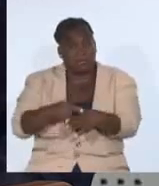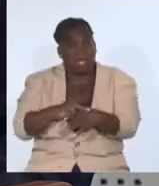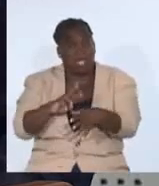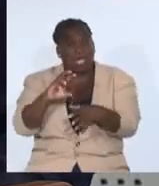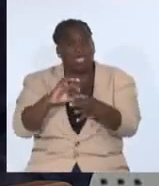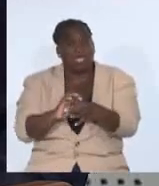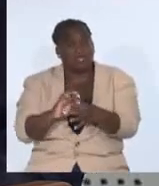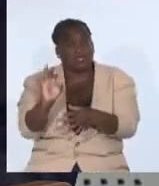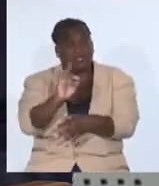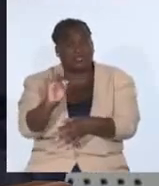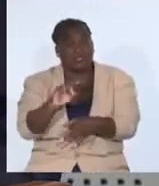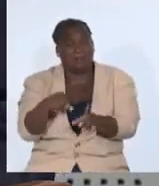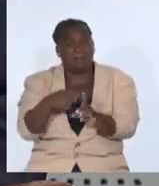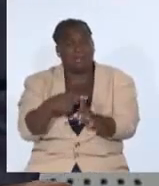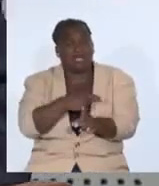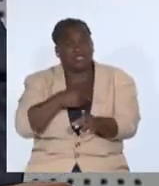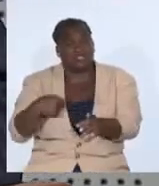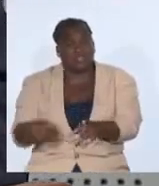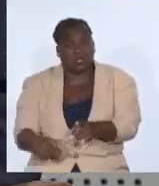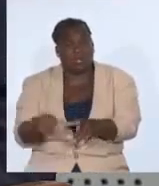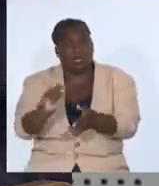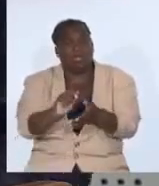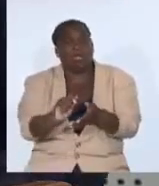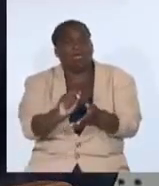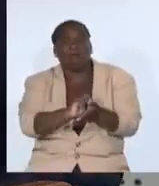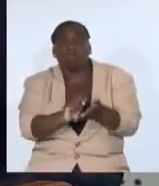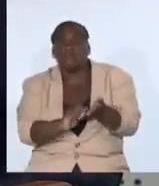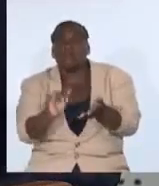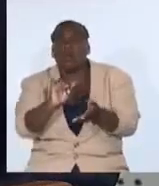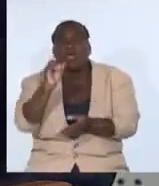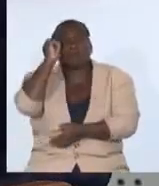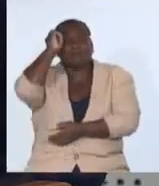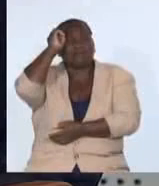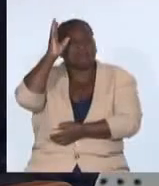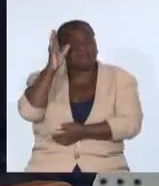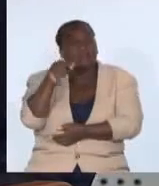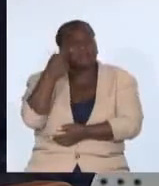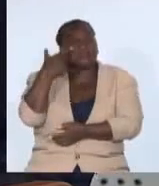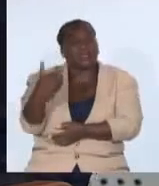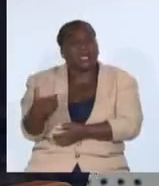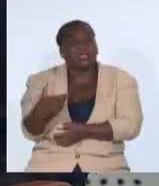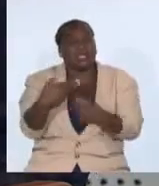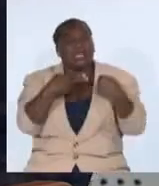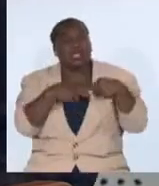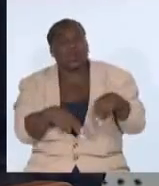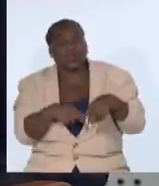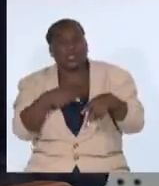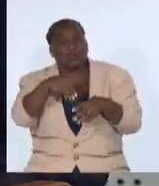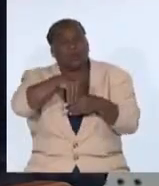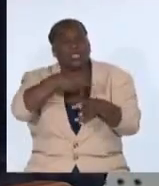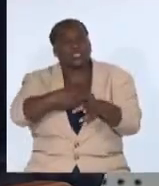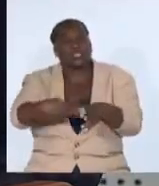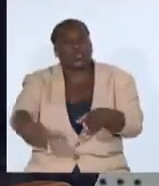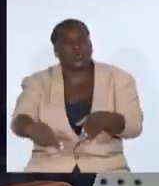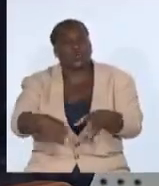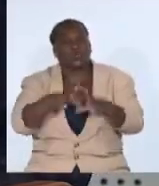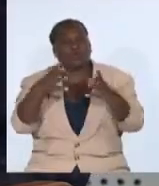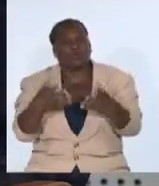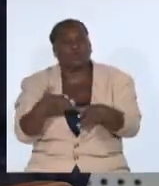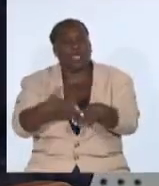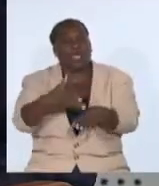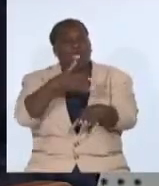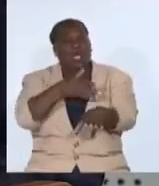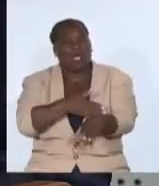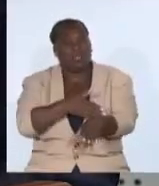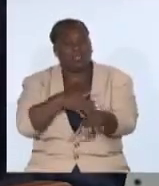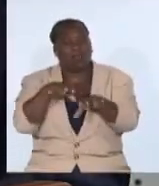y China escribieron impresionantes páginas de creatividad y heroísmo en la historia de la humanidad antes de que la